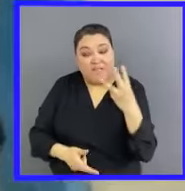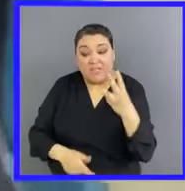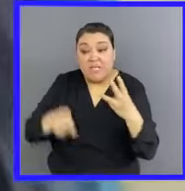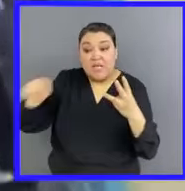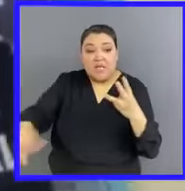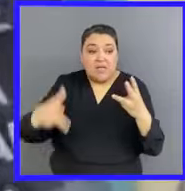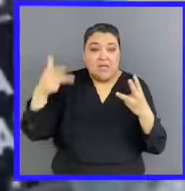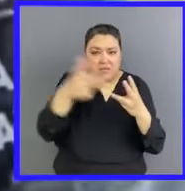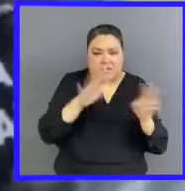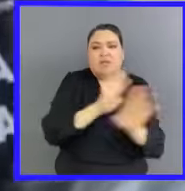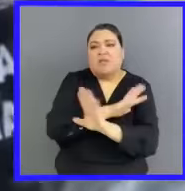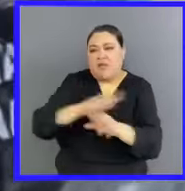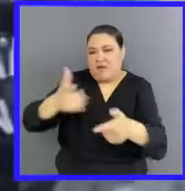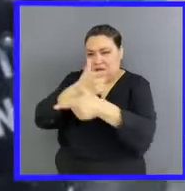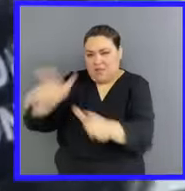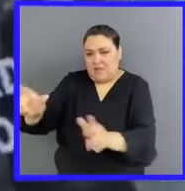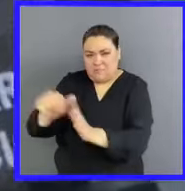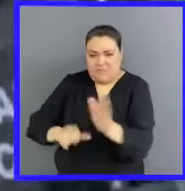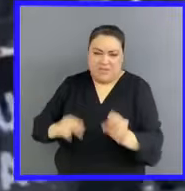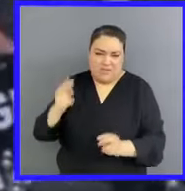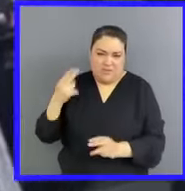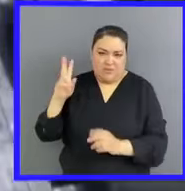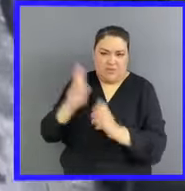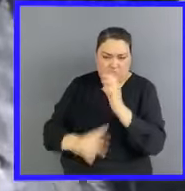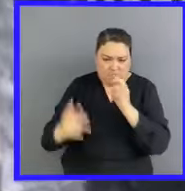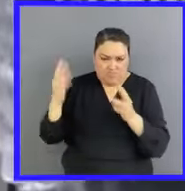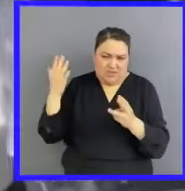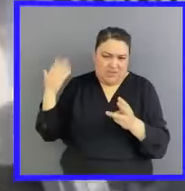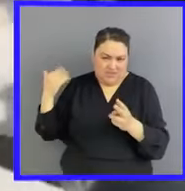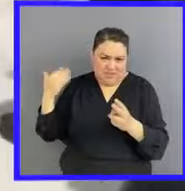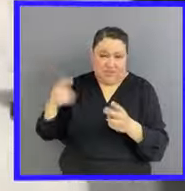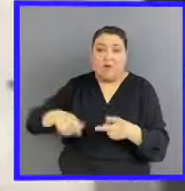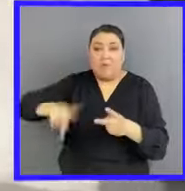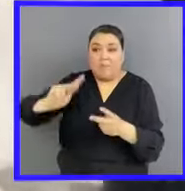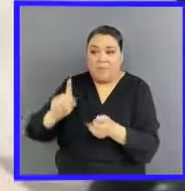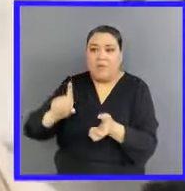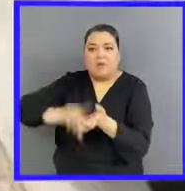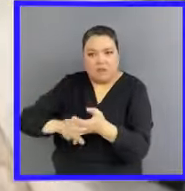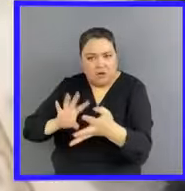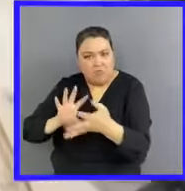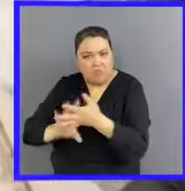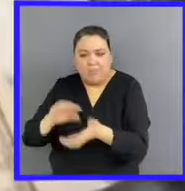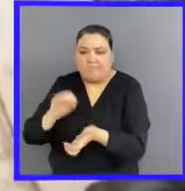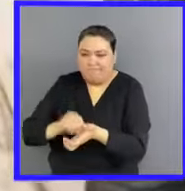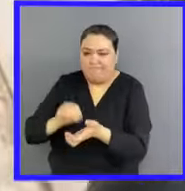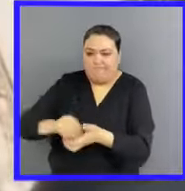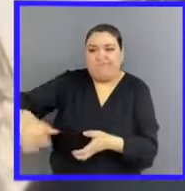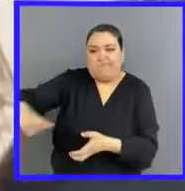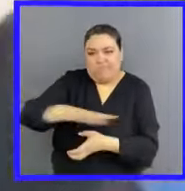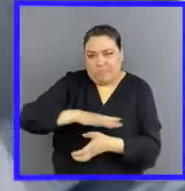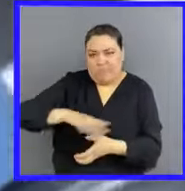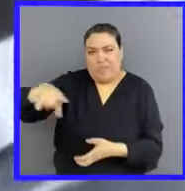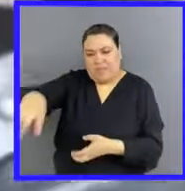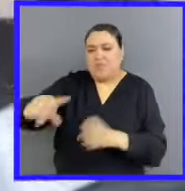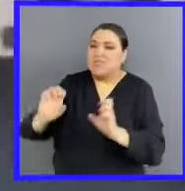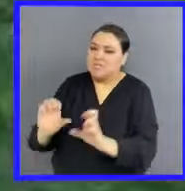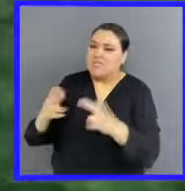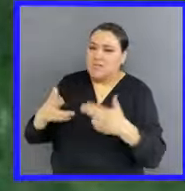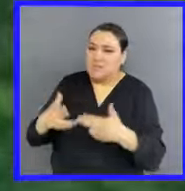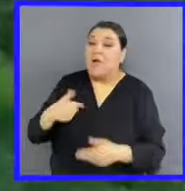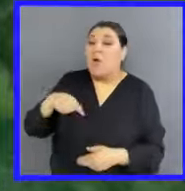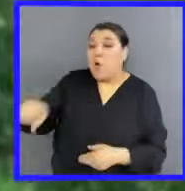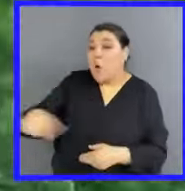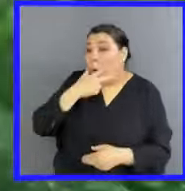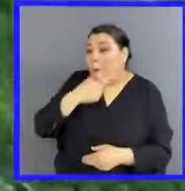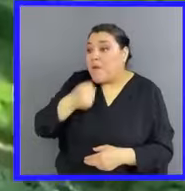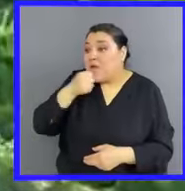en el mes de noviembre de 2025, aunque aún continúa preso en Tapachula, Chiapas. Según relató el hondureño sobreviviente de